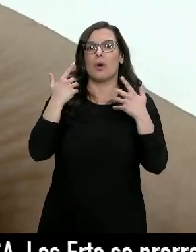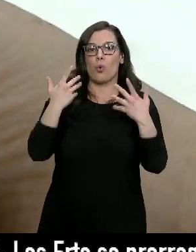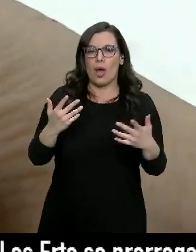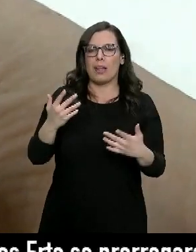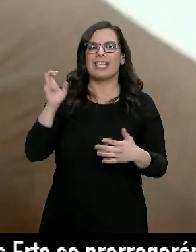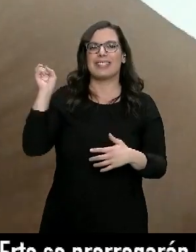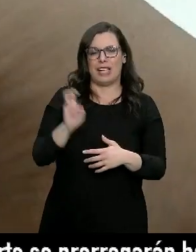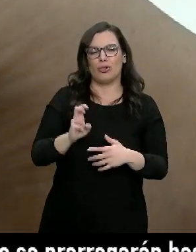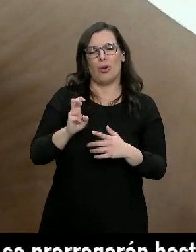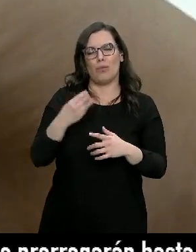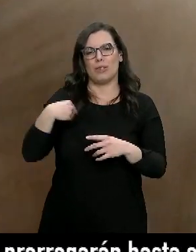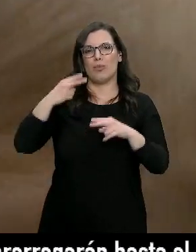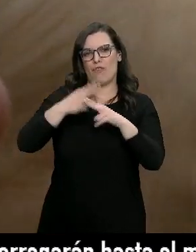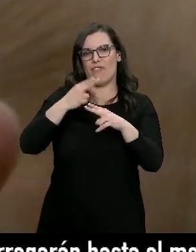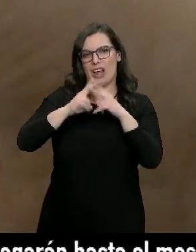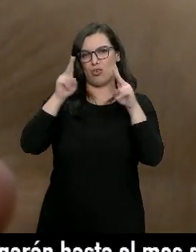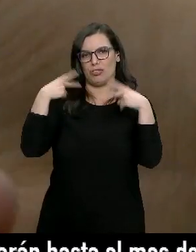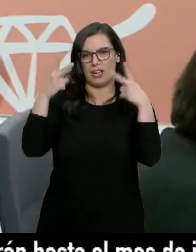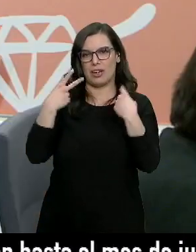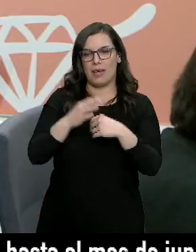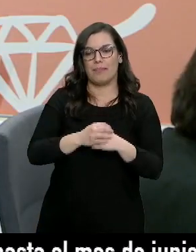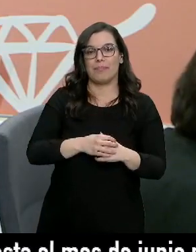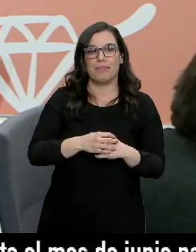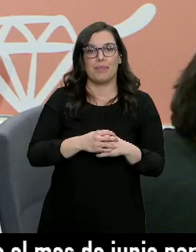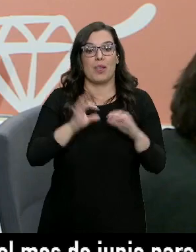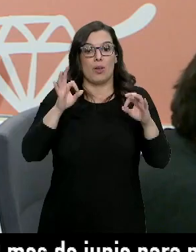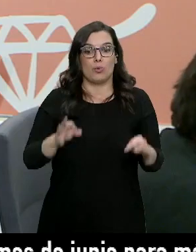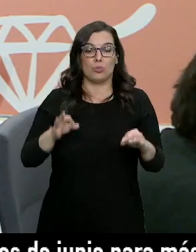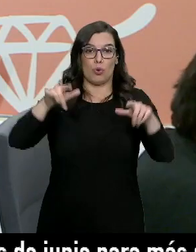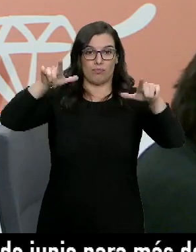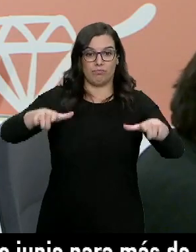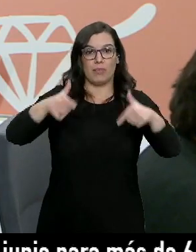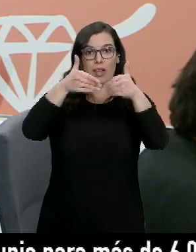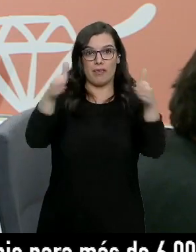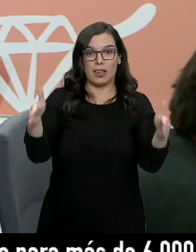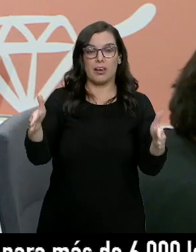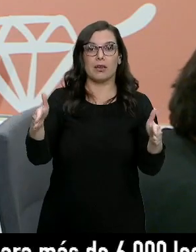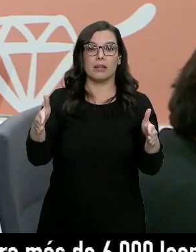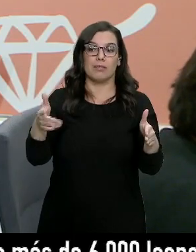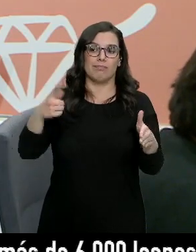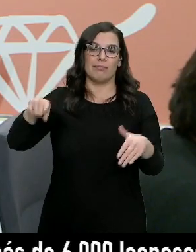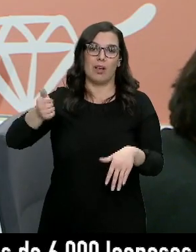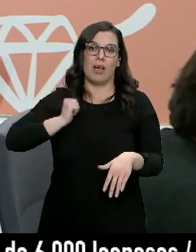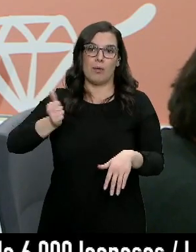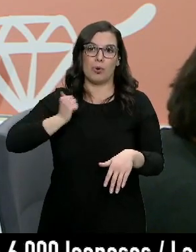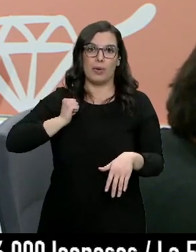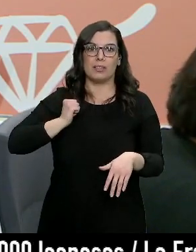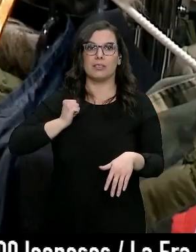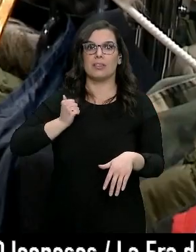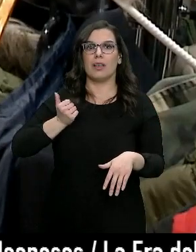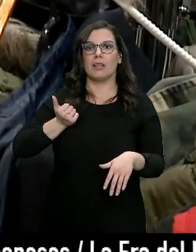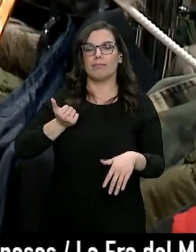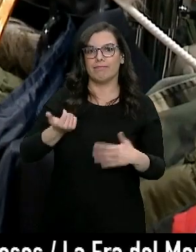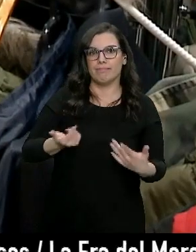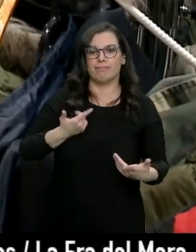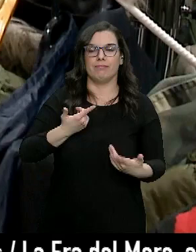del sector de la hostelería. Que en el momento de reabrir sus establecimientos, pues que aprovechan para comprar esa mercancía perecedera.